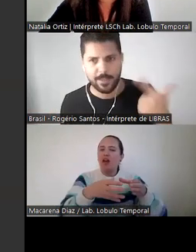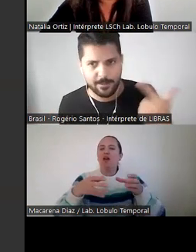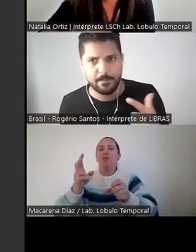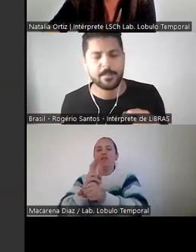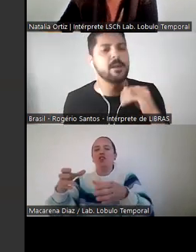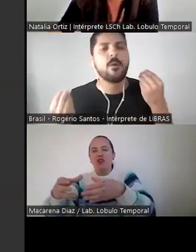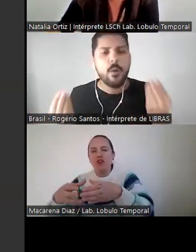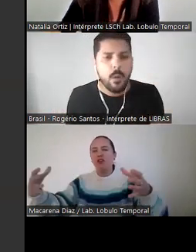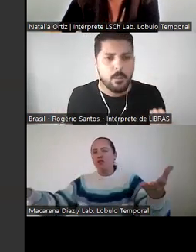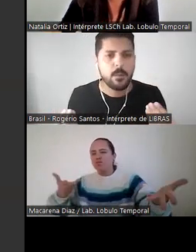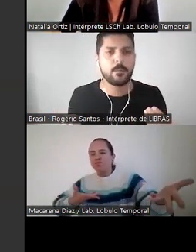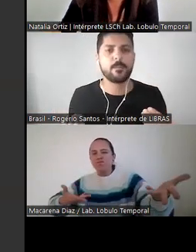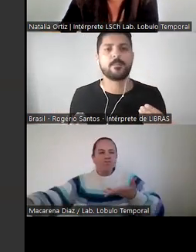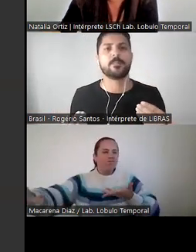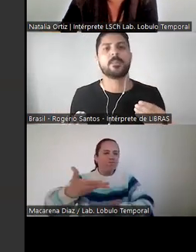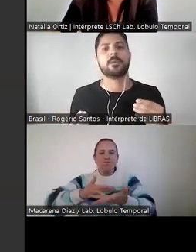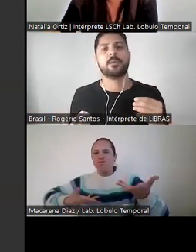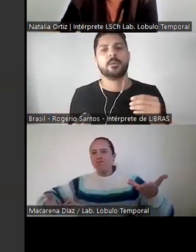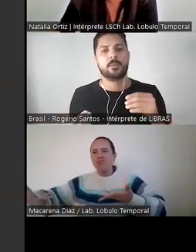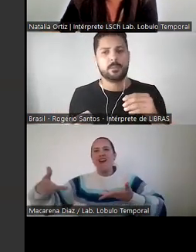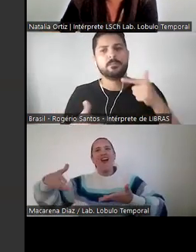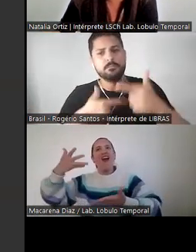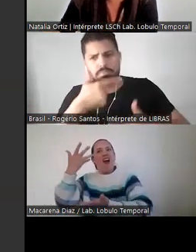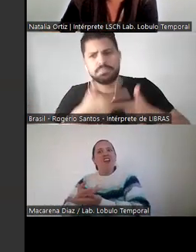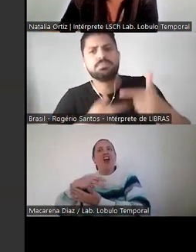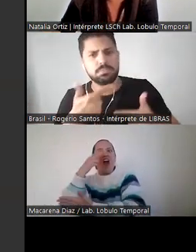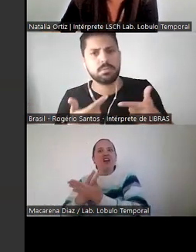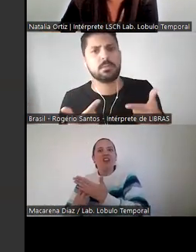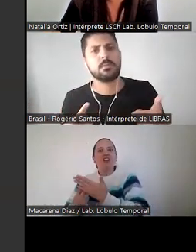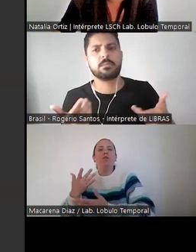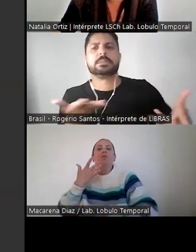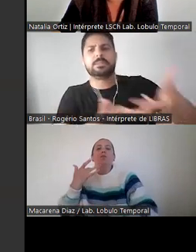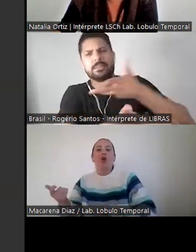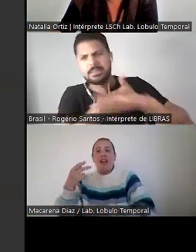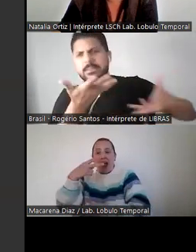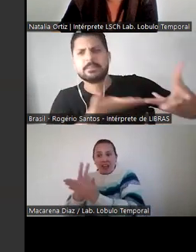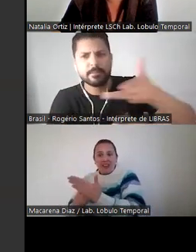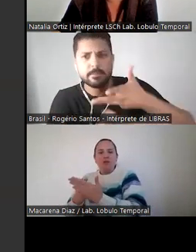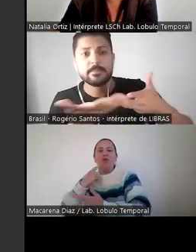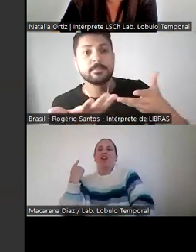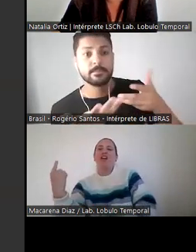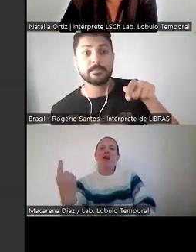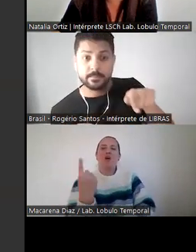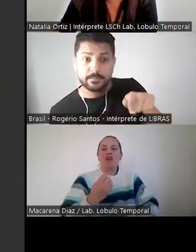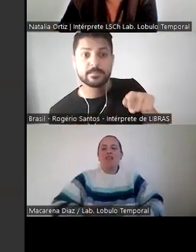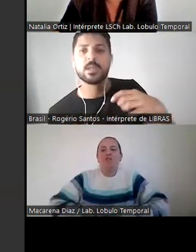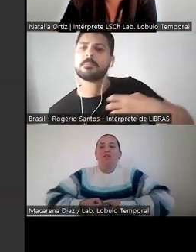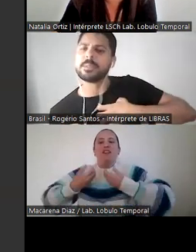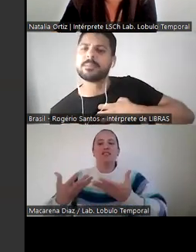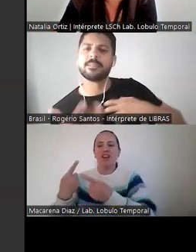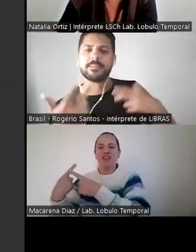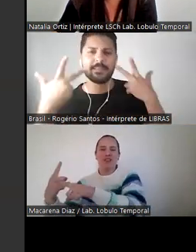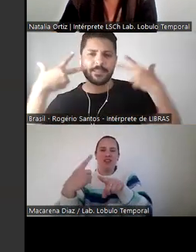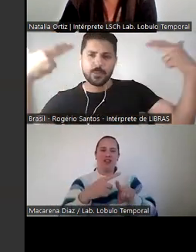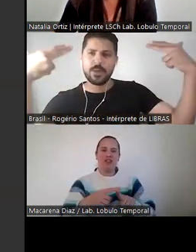través del lóbulo temporal y de alguna manera que se da de manera natural a través del